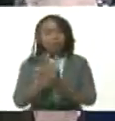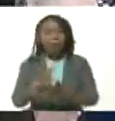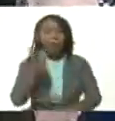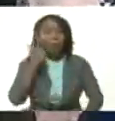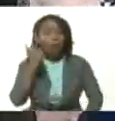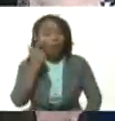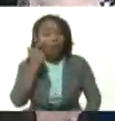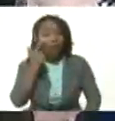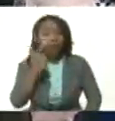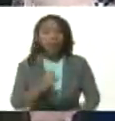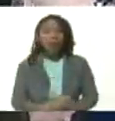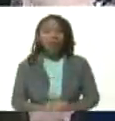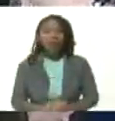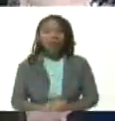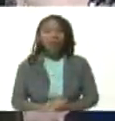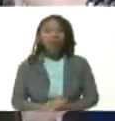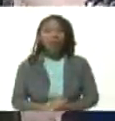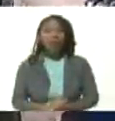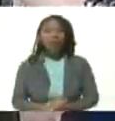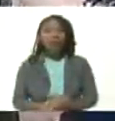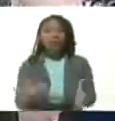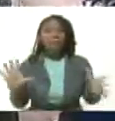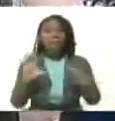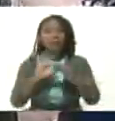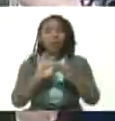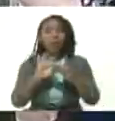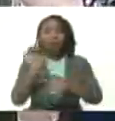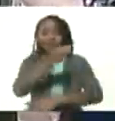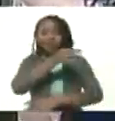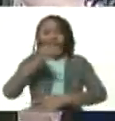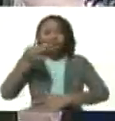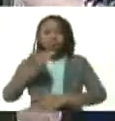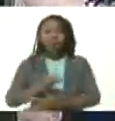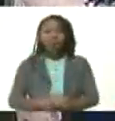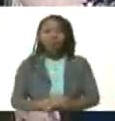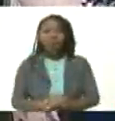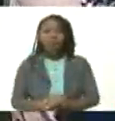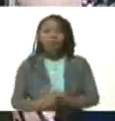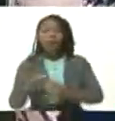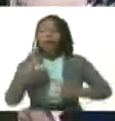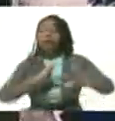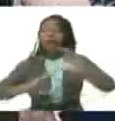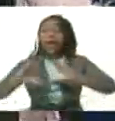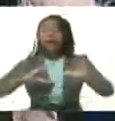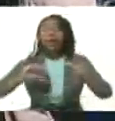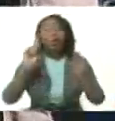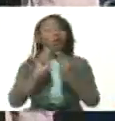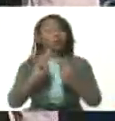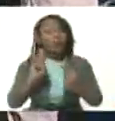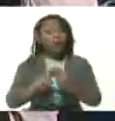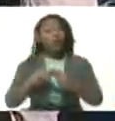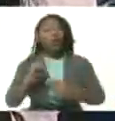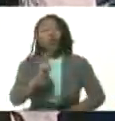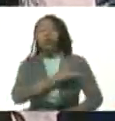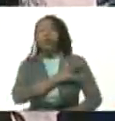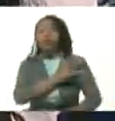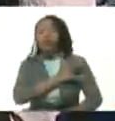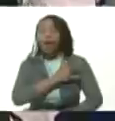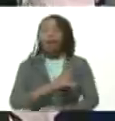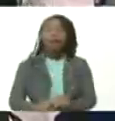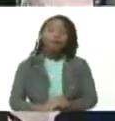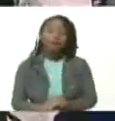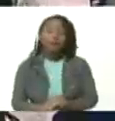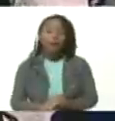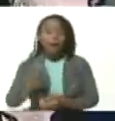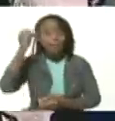que se articule perfectamente con la ciencia, con el conocimiento, con las universidades y con